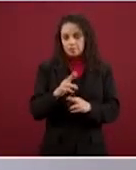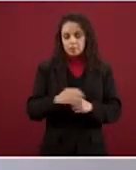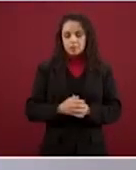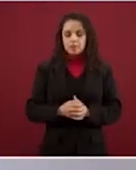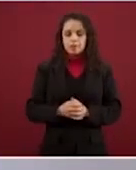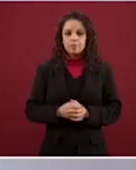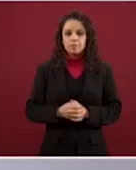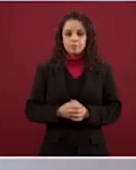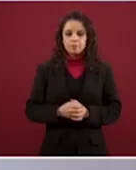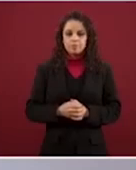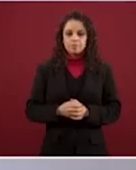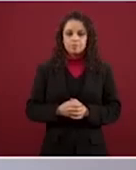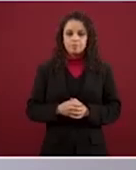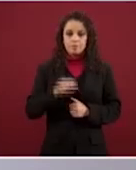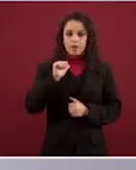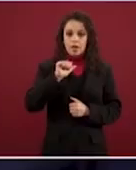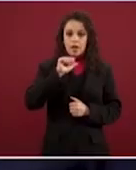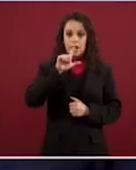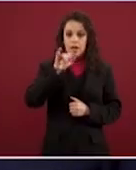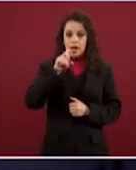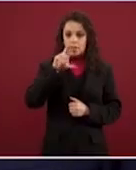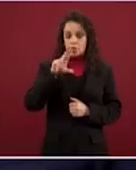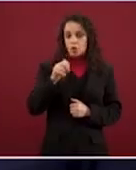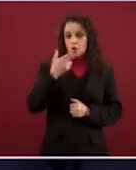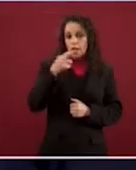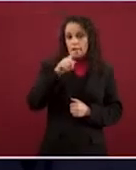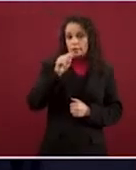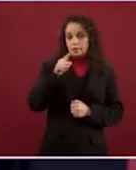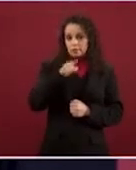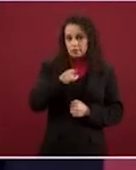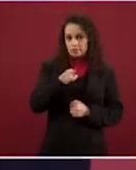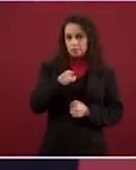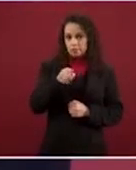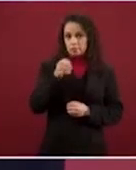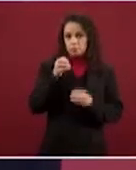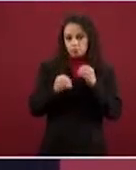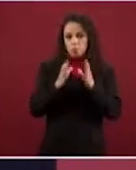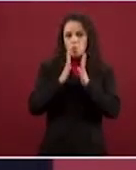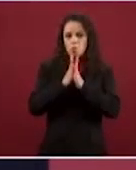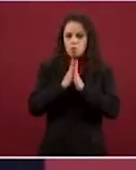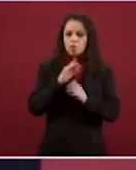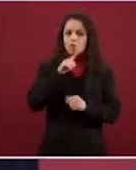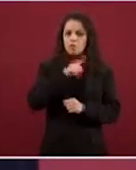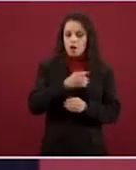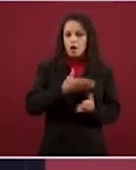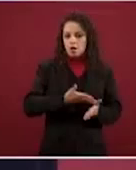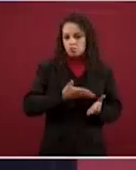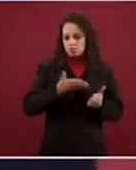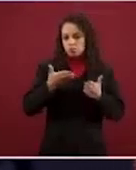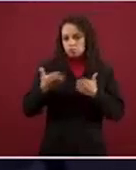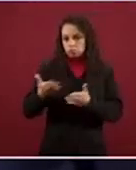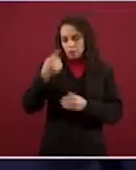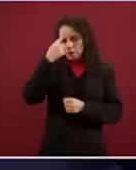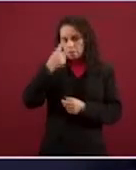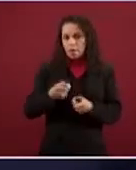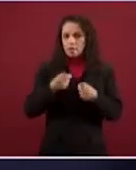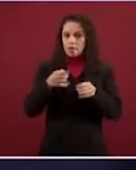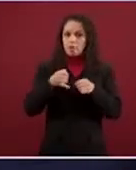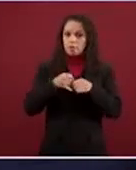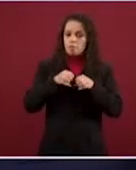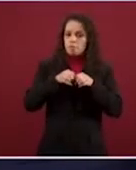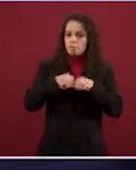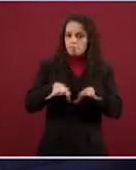al fiscal Alejandro Hertz que los reciba, que les informe sobre cómo